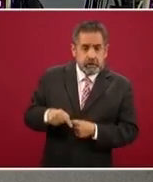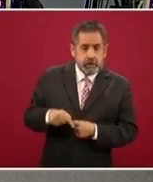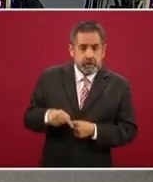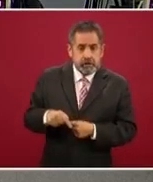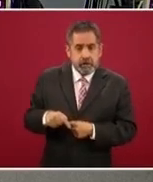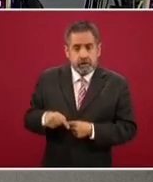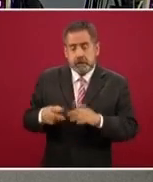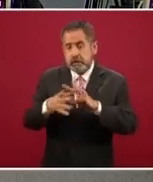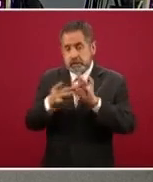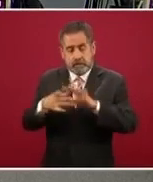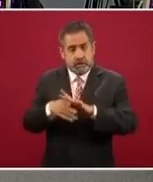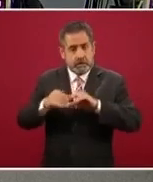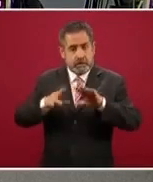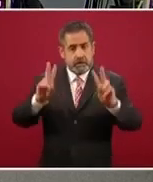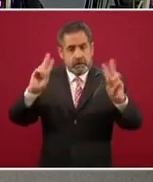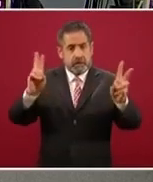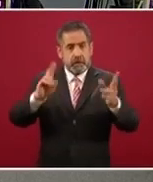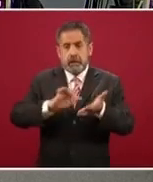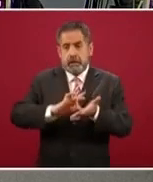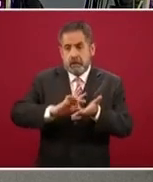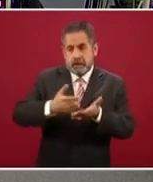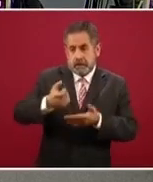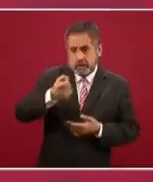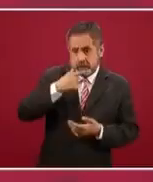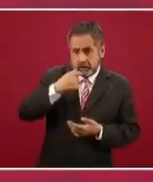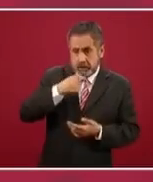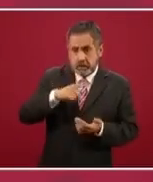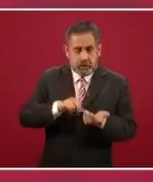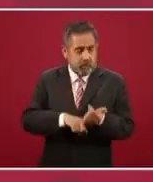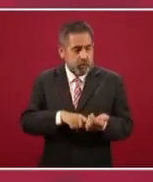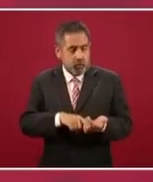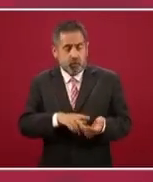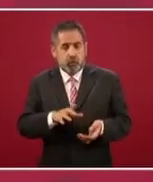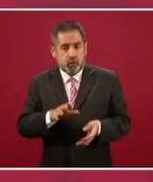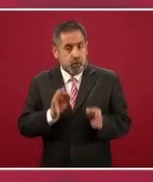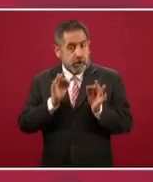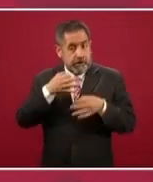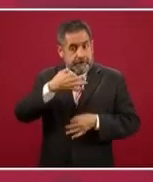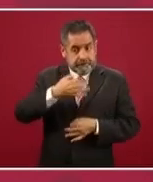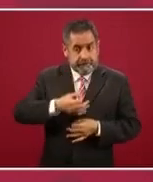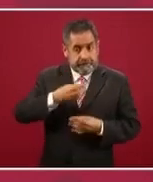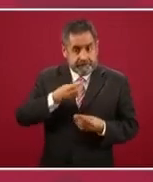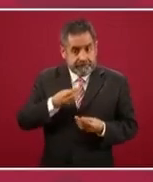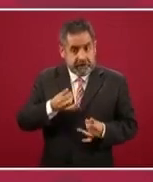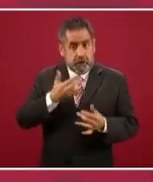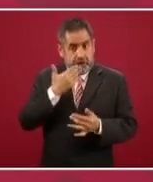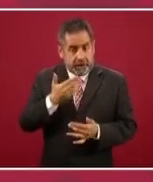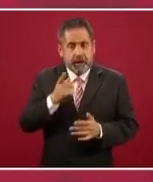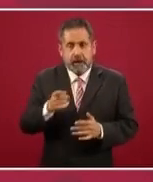y que se va a hablar de las medicinas y de la calidad de las medicinas,